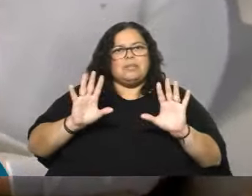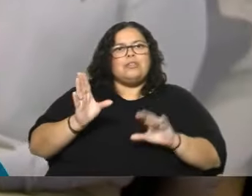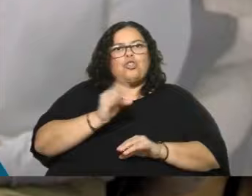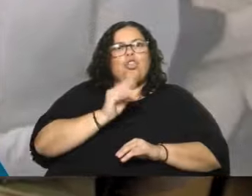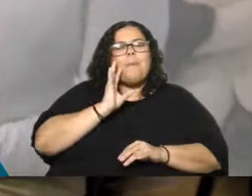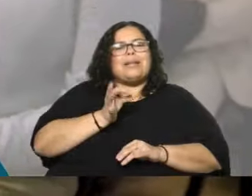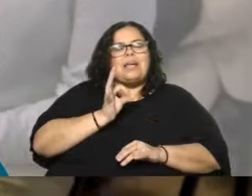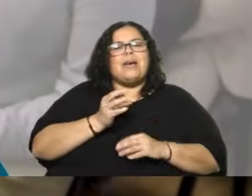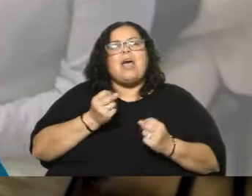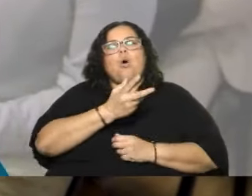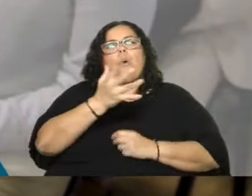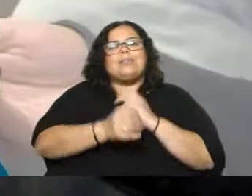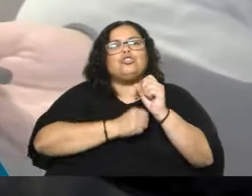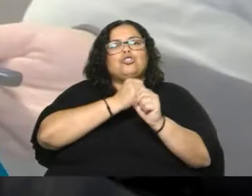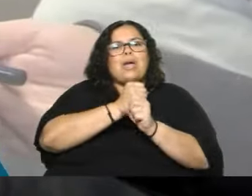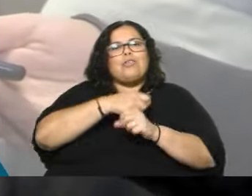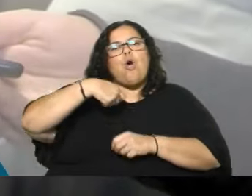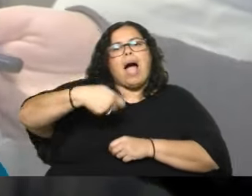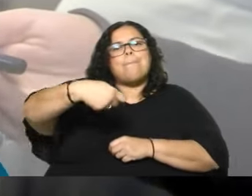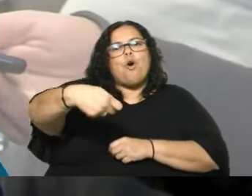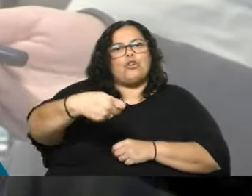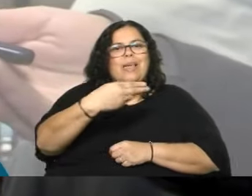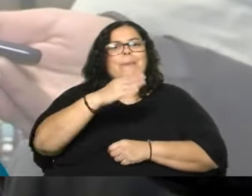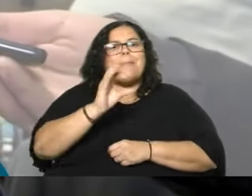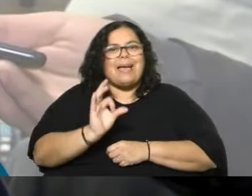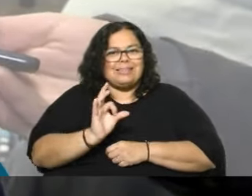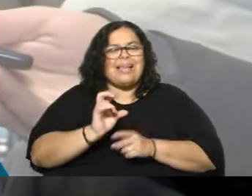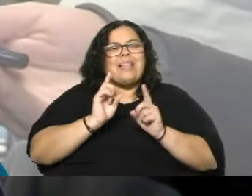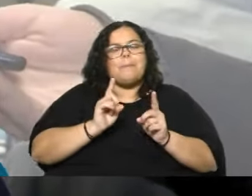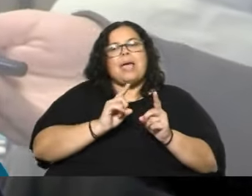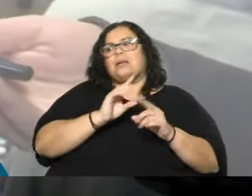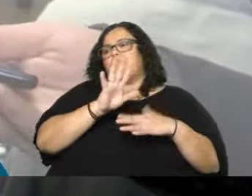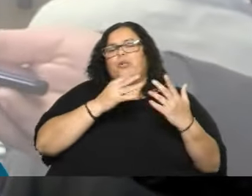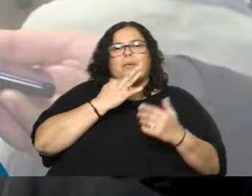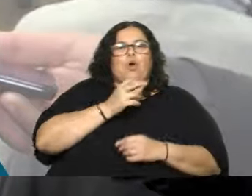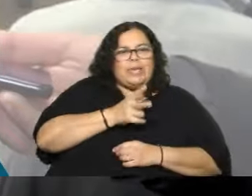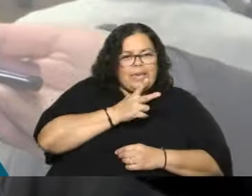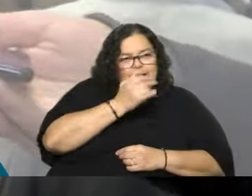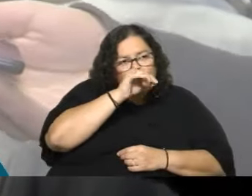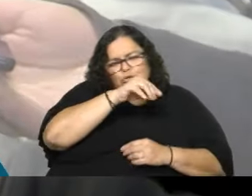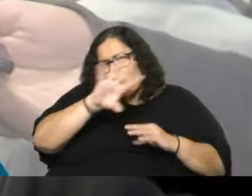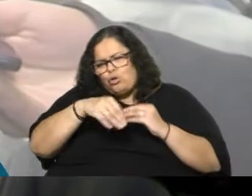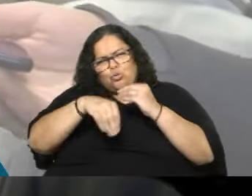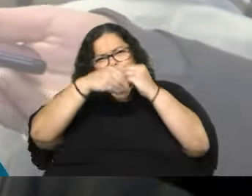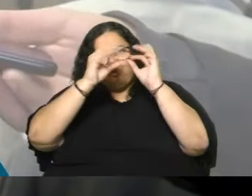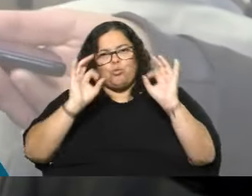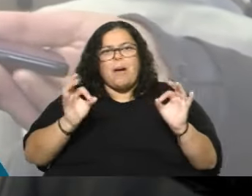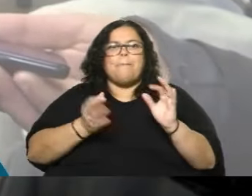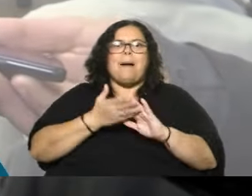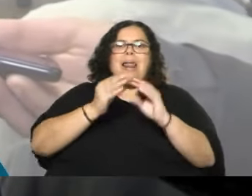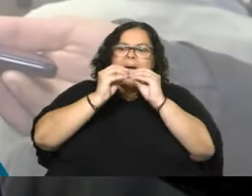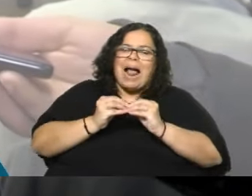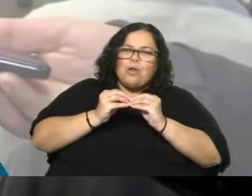años registrados en el banco y los vínculos familiares, los hijos que tienen, en fin, todos los elementos a considerar para la